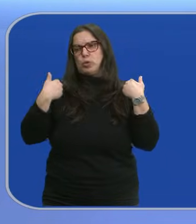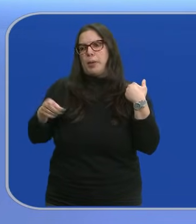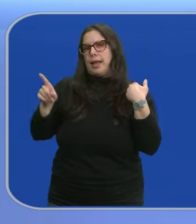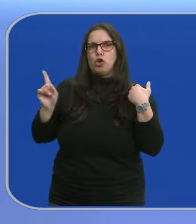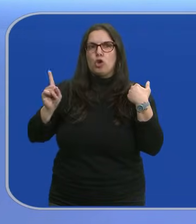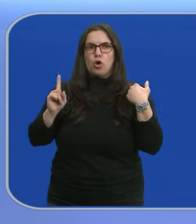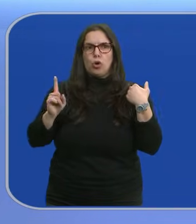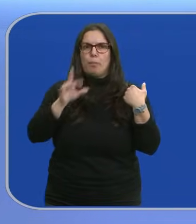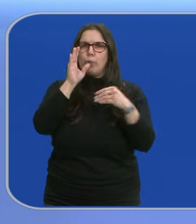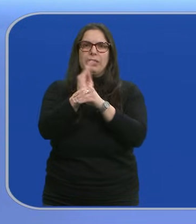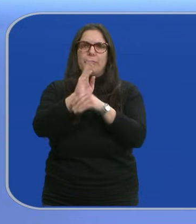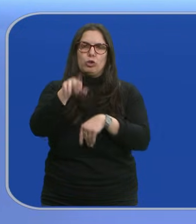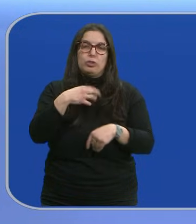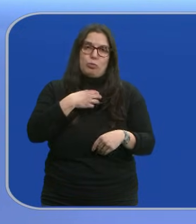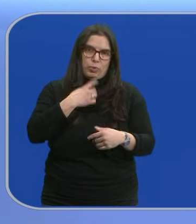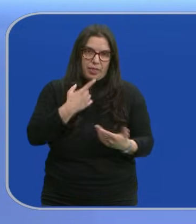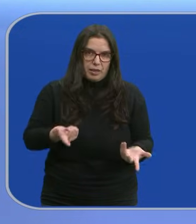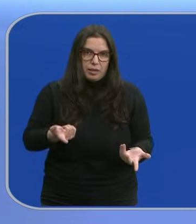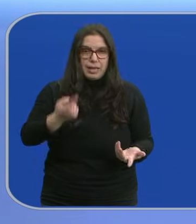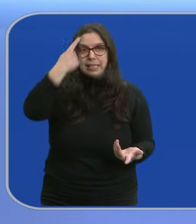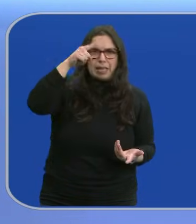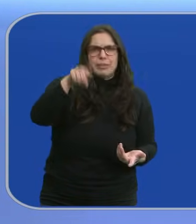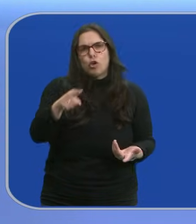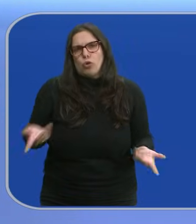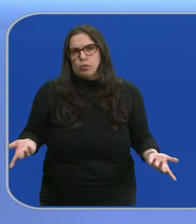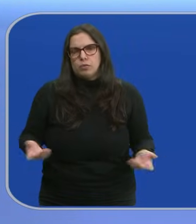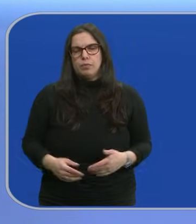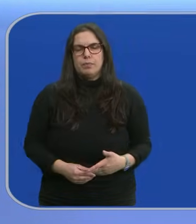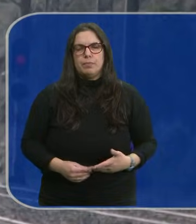responsabilidad, no es por el mantenimiento. O lo sabe o no lo sabe.